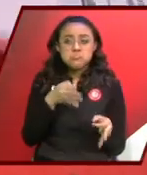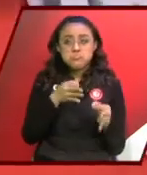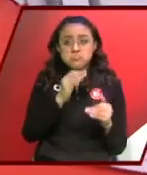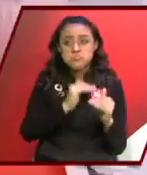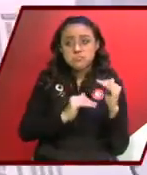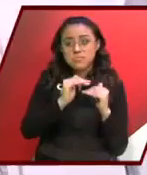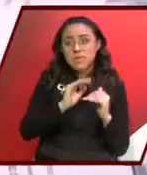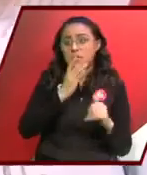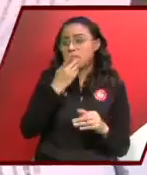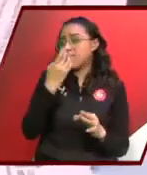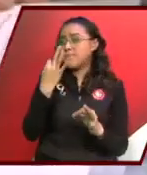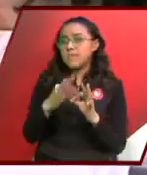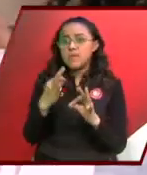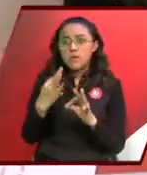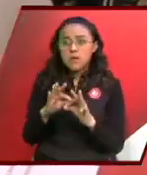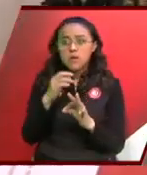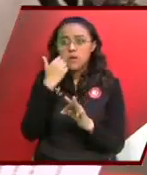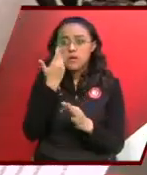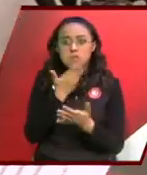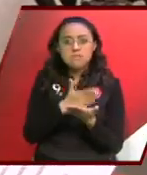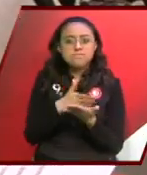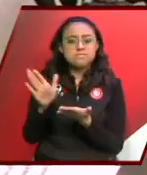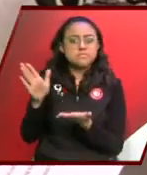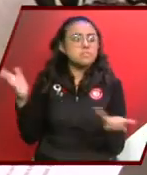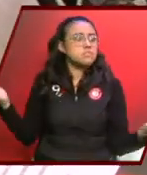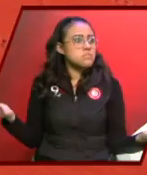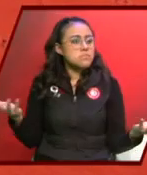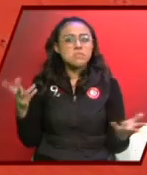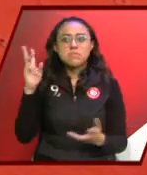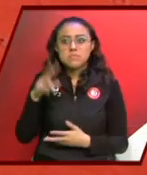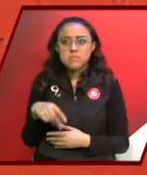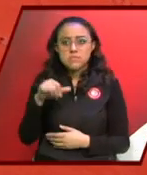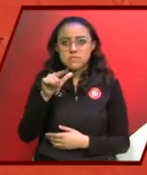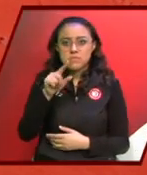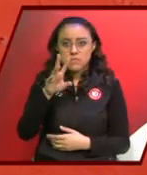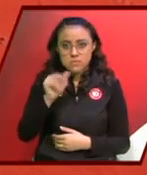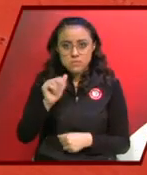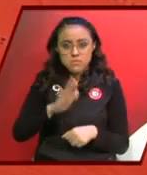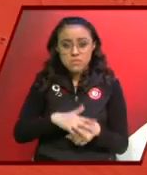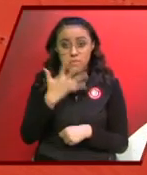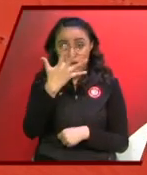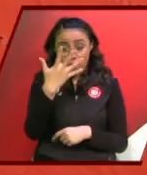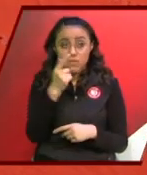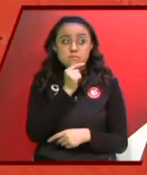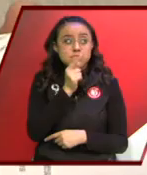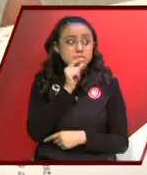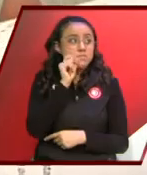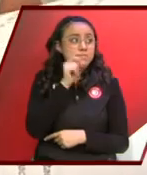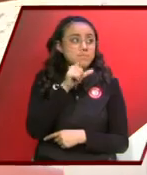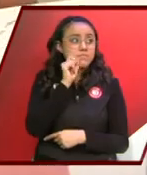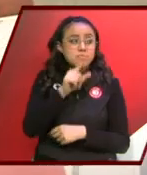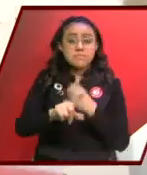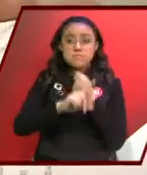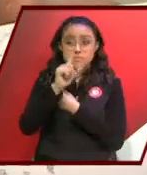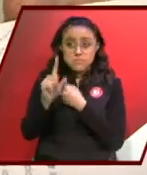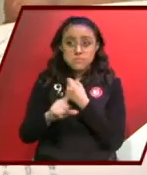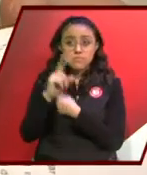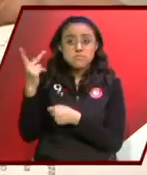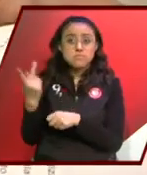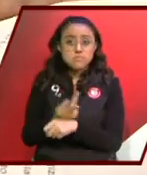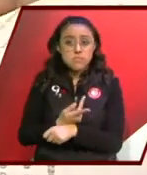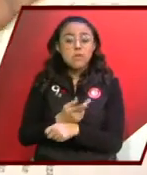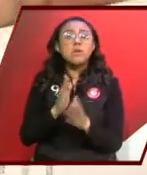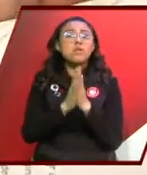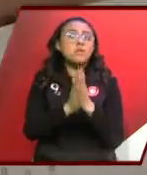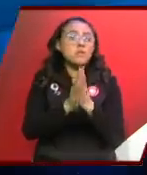que ya está cumplido y nos quieren dar carpetazo. Alberto es la voz de más de 5 policías que sufren la misma situación. Que